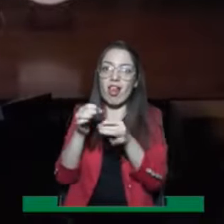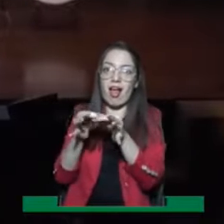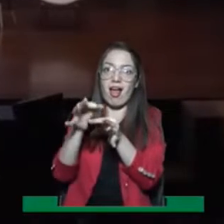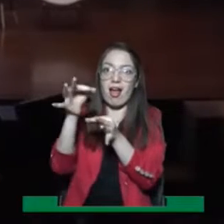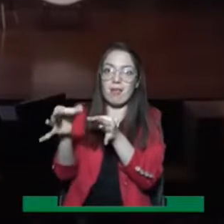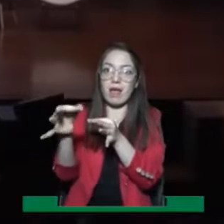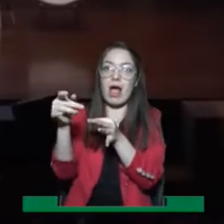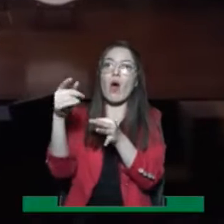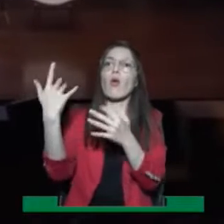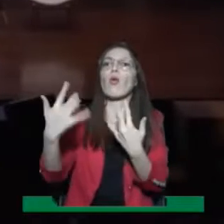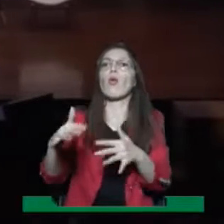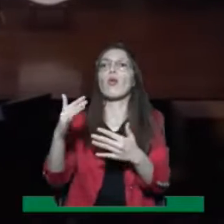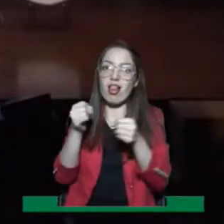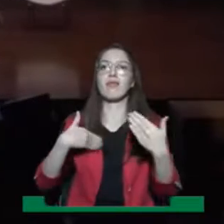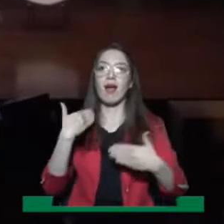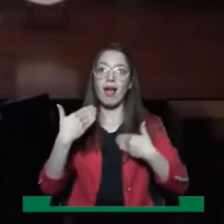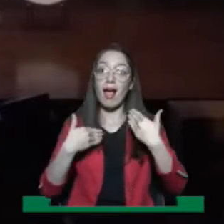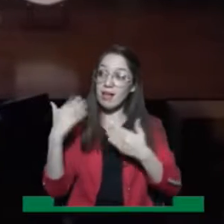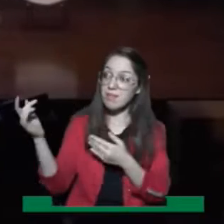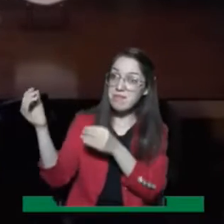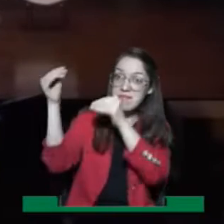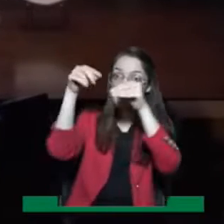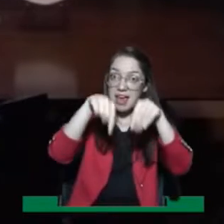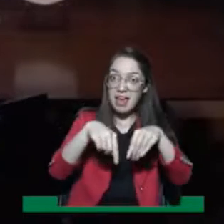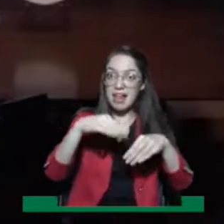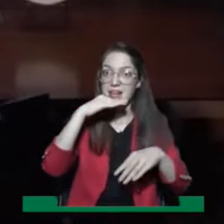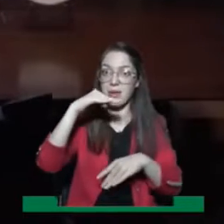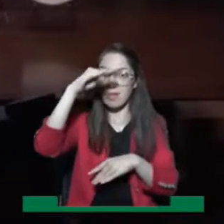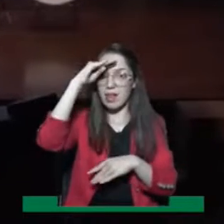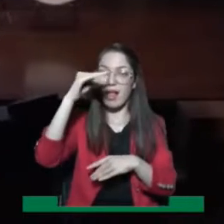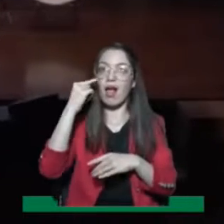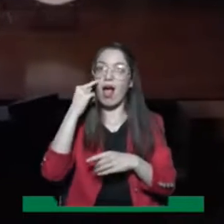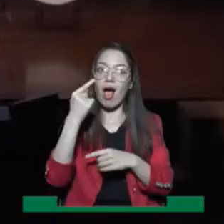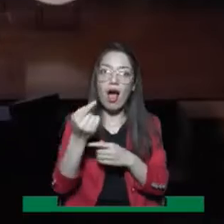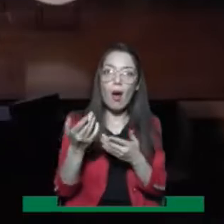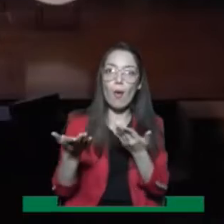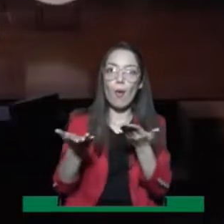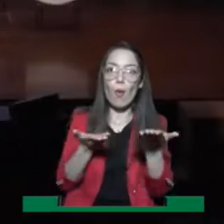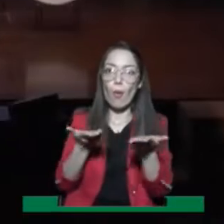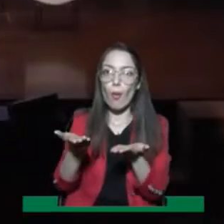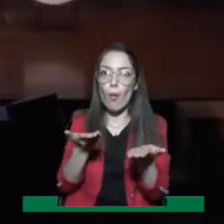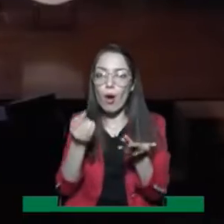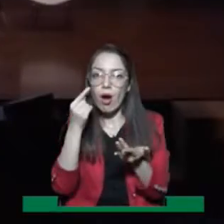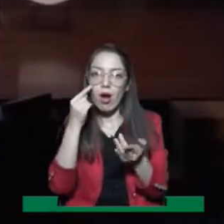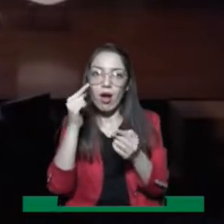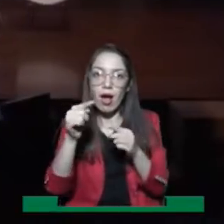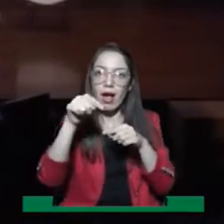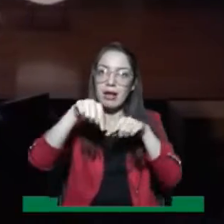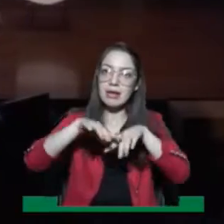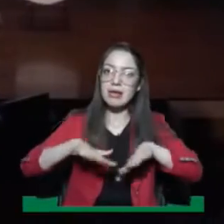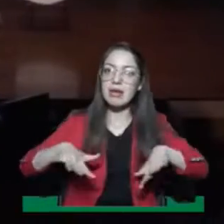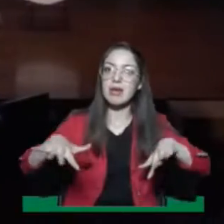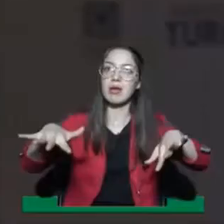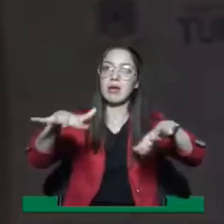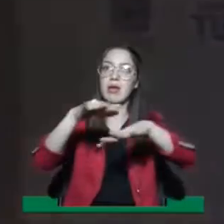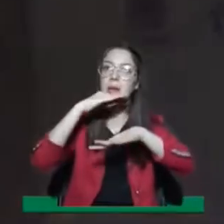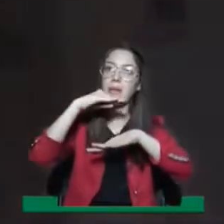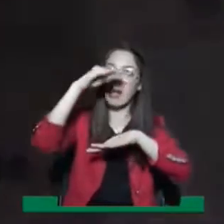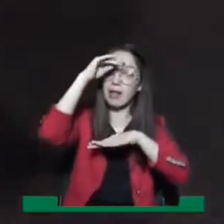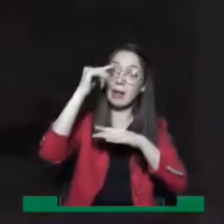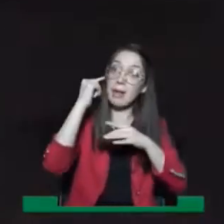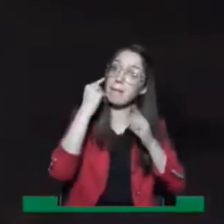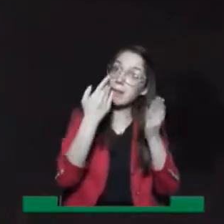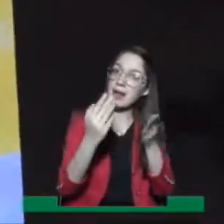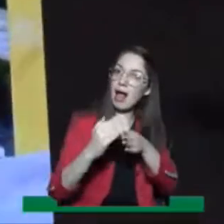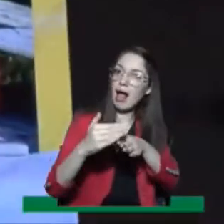ya están acá en Medellín disfrutando de toda la oferta, de cada una, digamos, de las mejores condiciones que tenemos preparadas para ustedes,